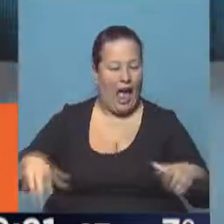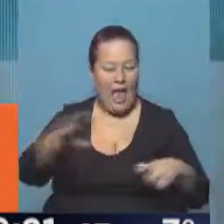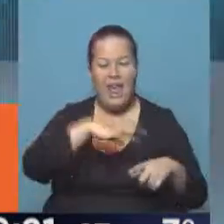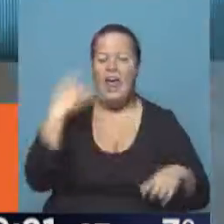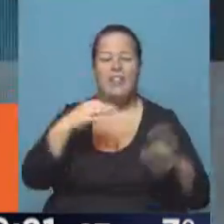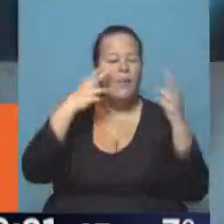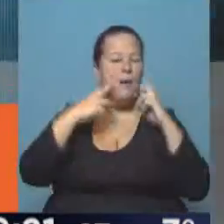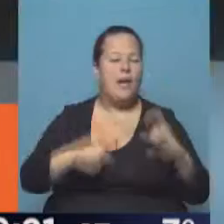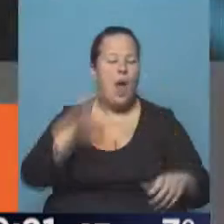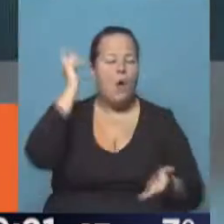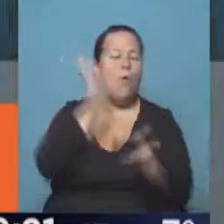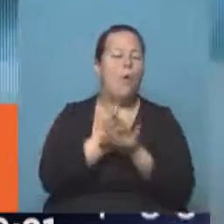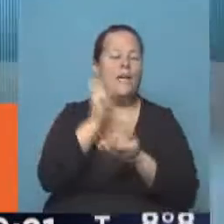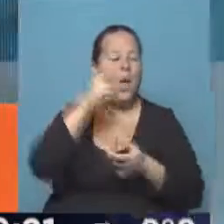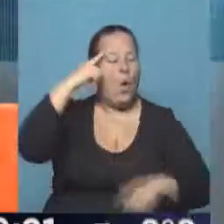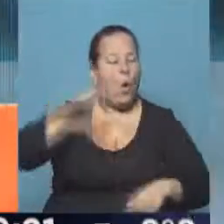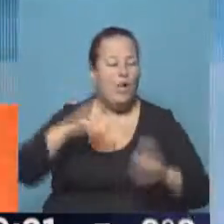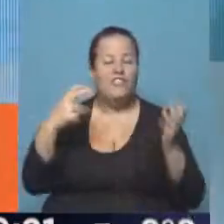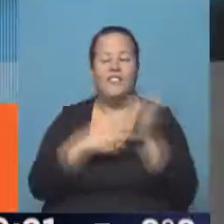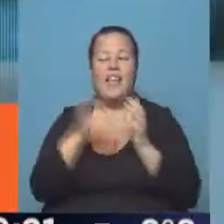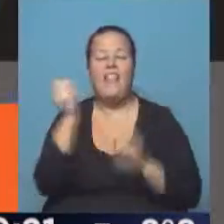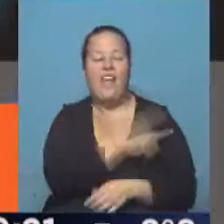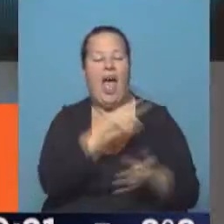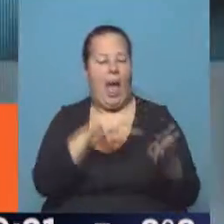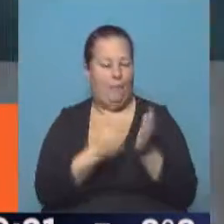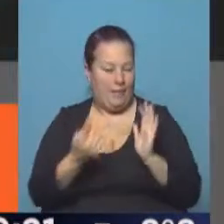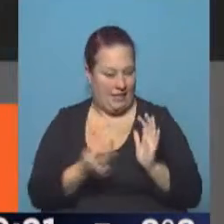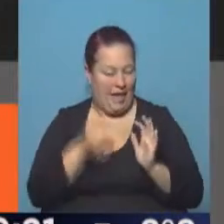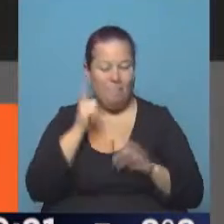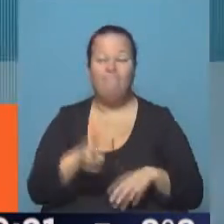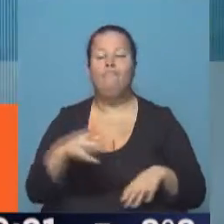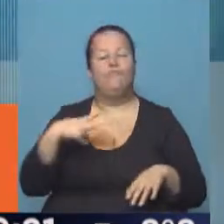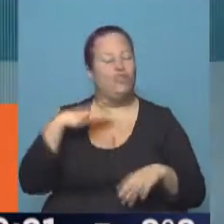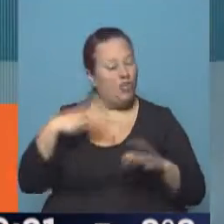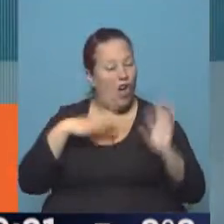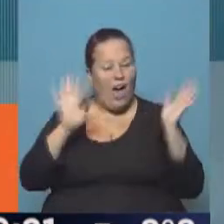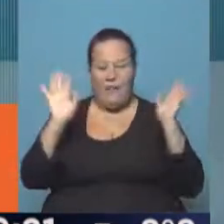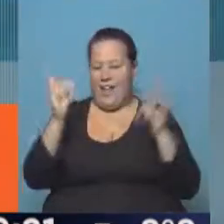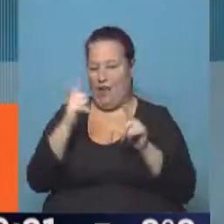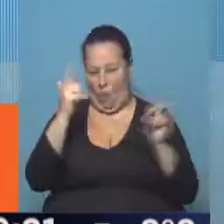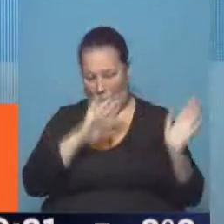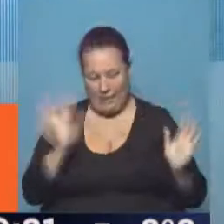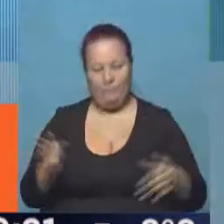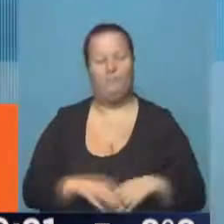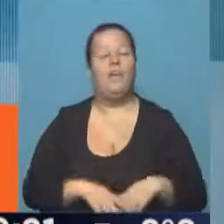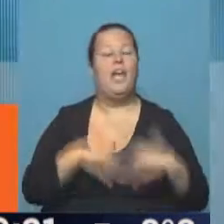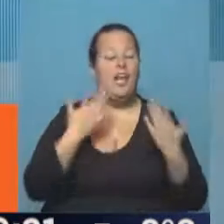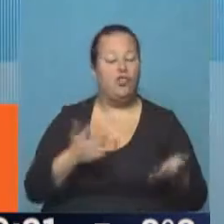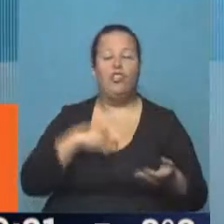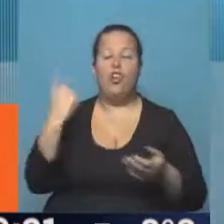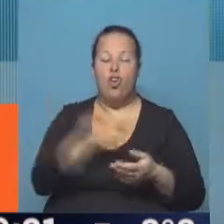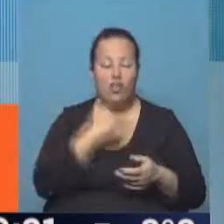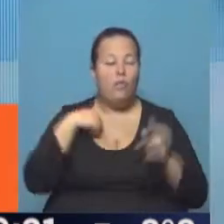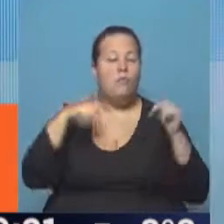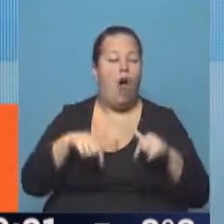deben investigar y juzgar jueces y fiscales de la ciudad. Eso todavía, lamentablemente, no pasa. Sí. Entonces, nosotros tenemos